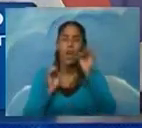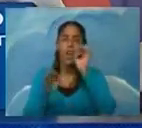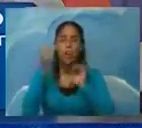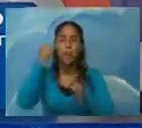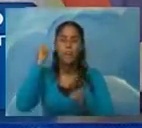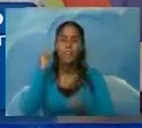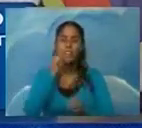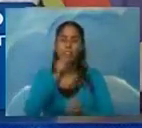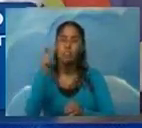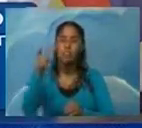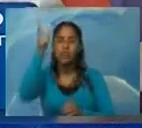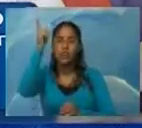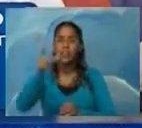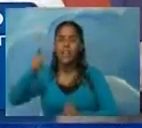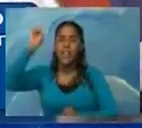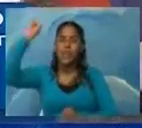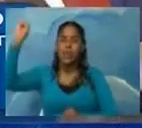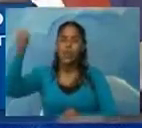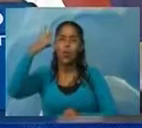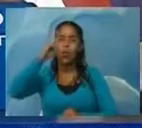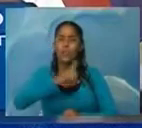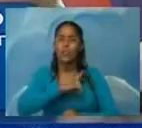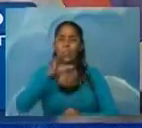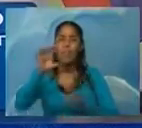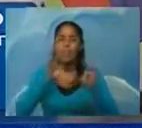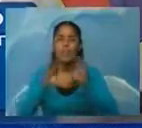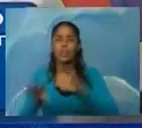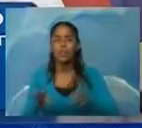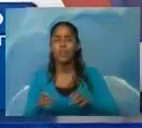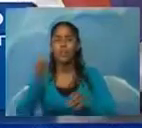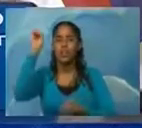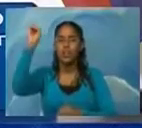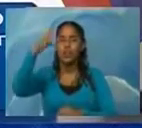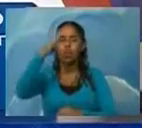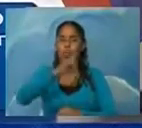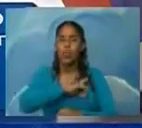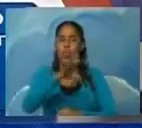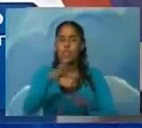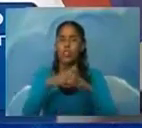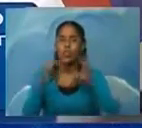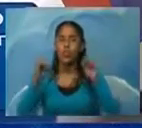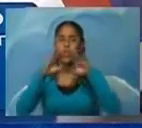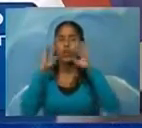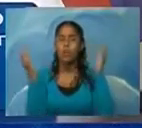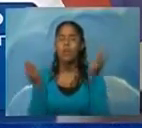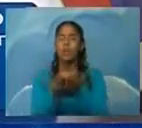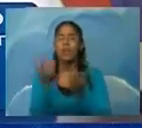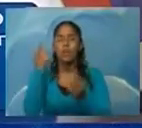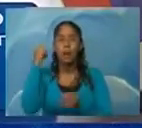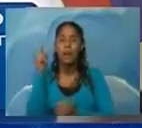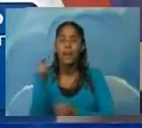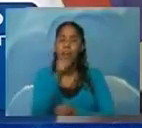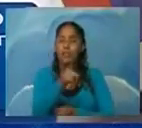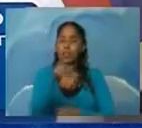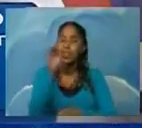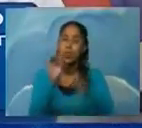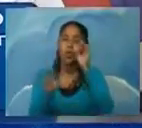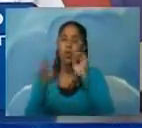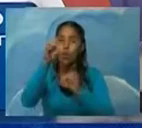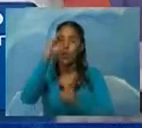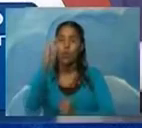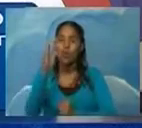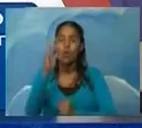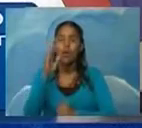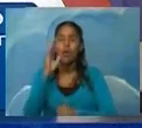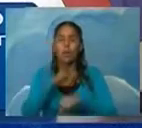que ustedes sean luz de las naciones. Aleluya. Luz de toda la humanidad. Para eso los escogió Dios. Ay, ¿por